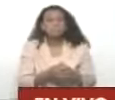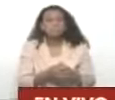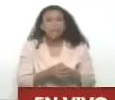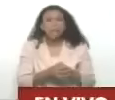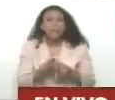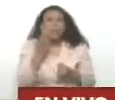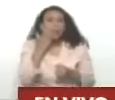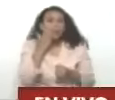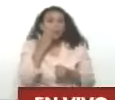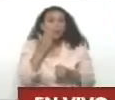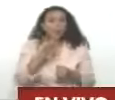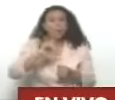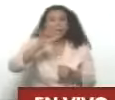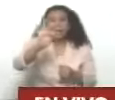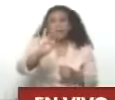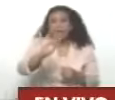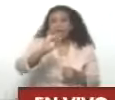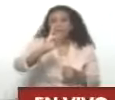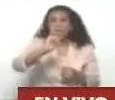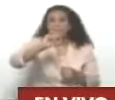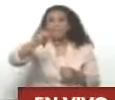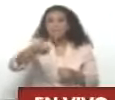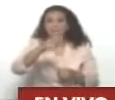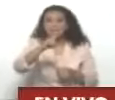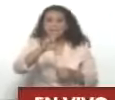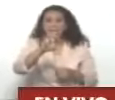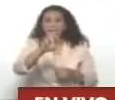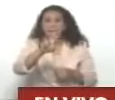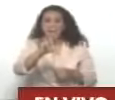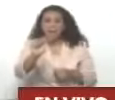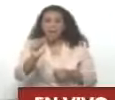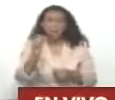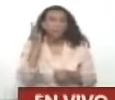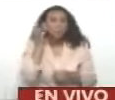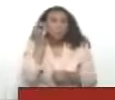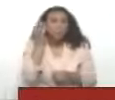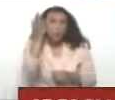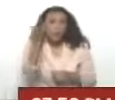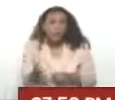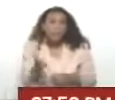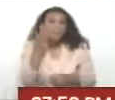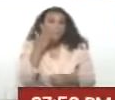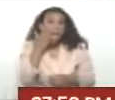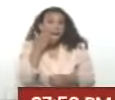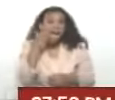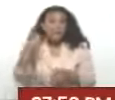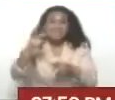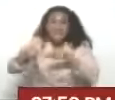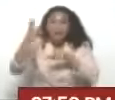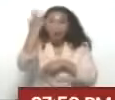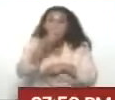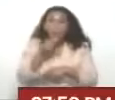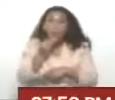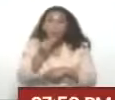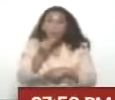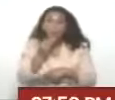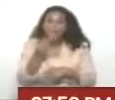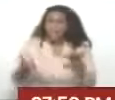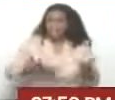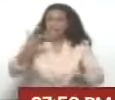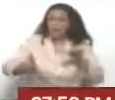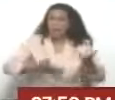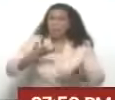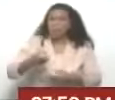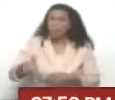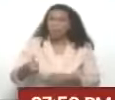mamá de Figuera. ¿Qué le dijo la mamá de Figuera? ¿Qué recordó usted en ese momento cuando la abrazó? Yo me emocioné mucho porque voy saliendo